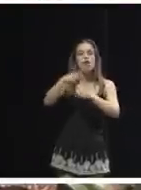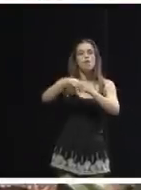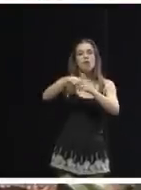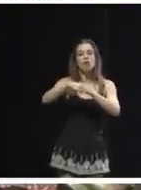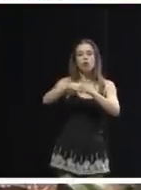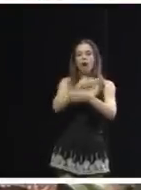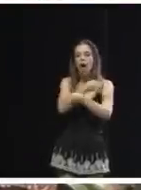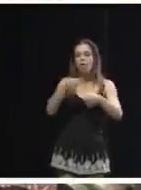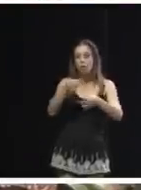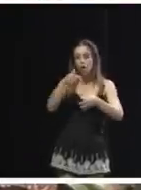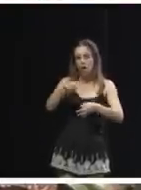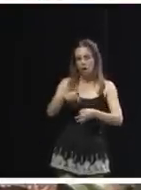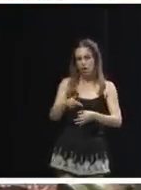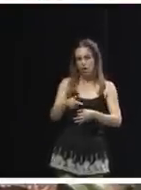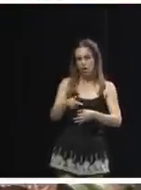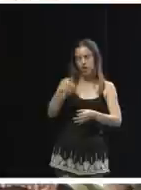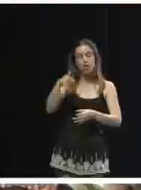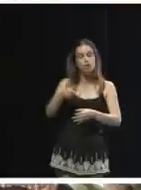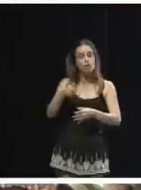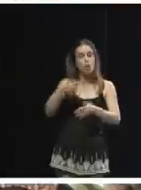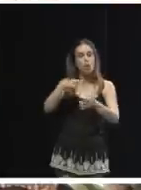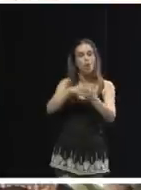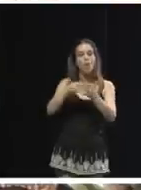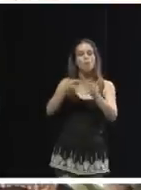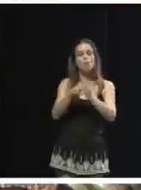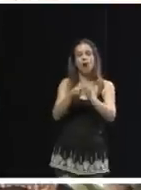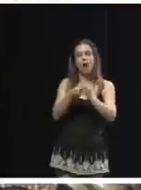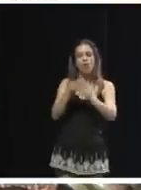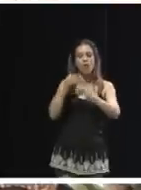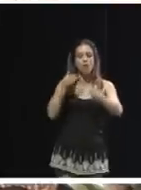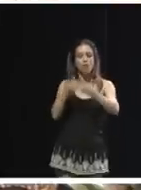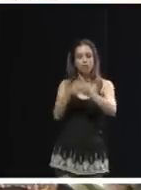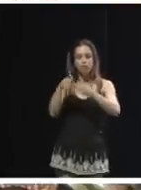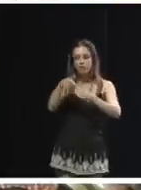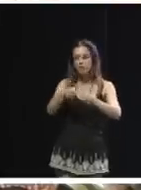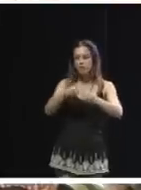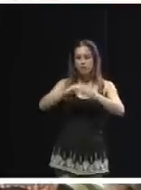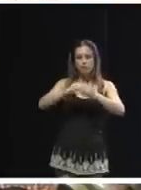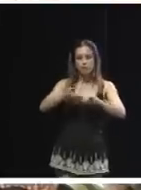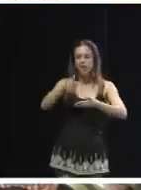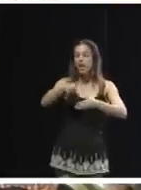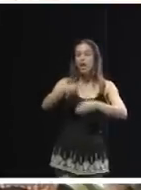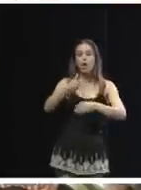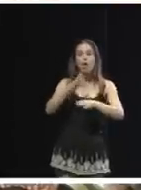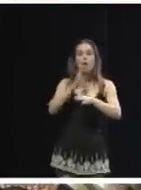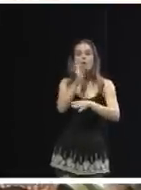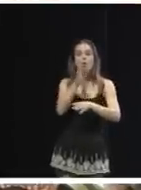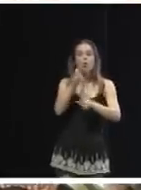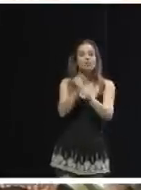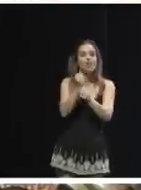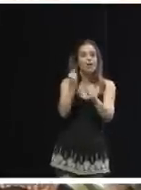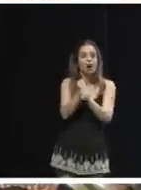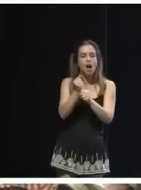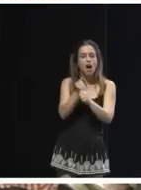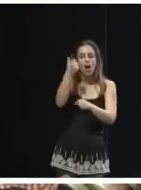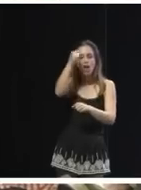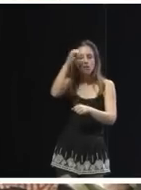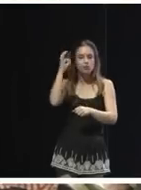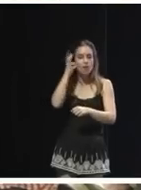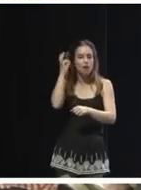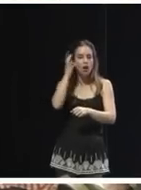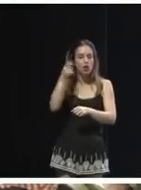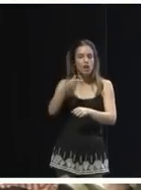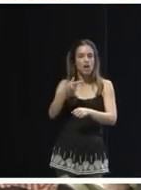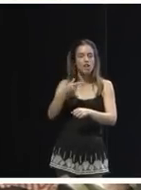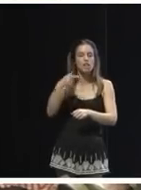Pedimos un plan de choque. Es imprescindible por los trabajadores y las trabajadoras, querido Carlos Arizu, pero también por